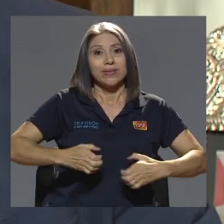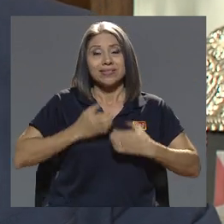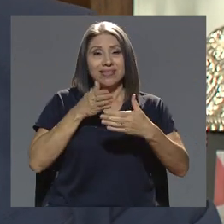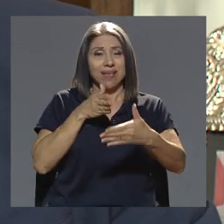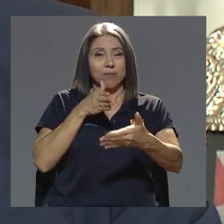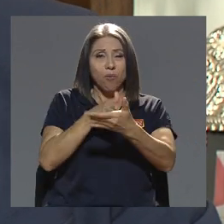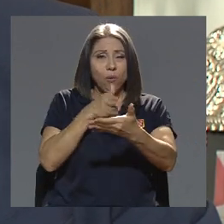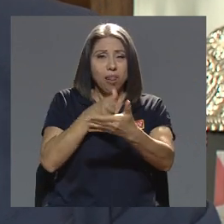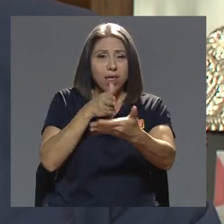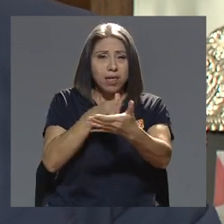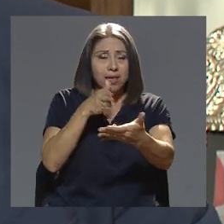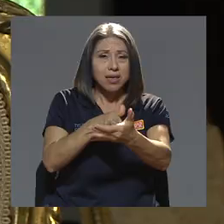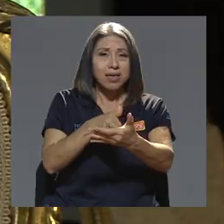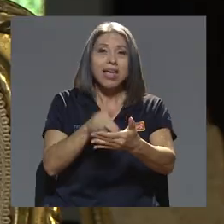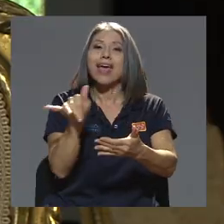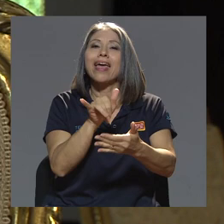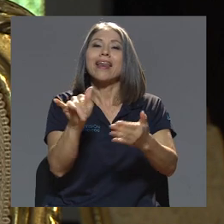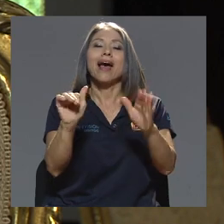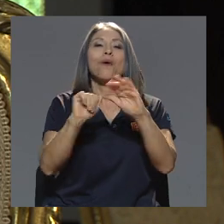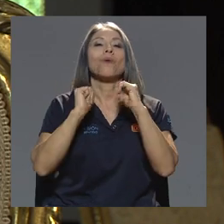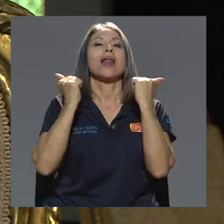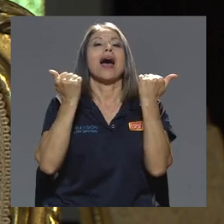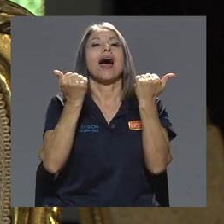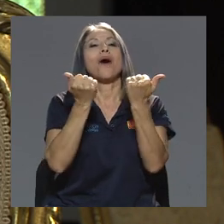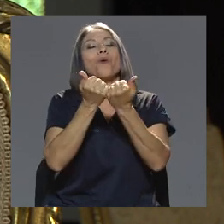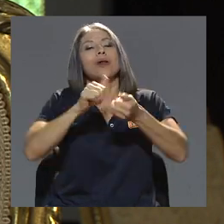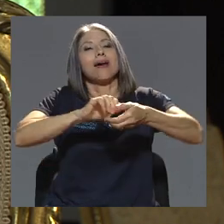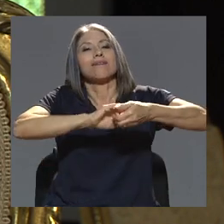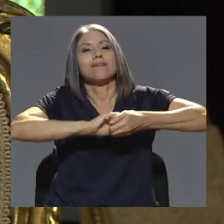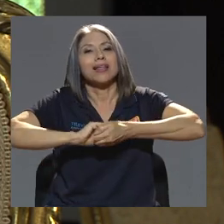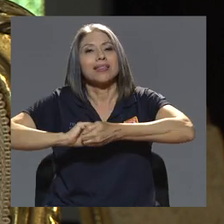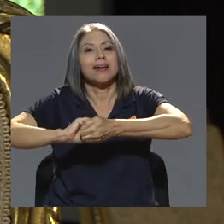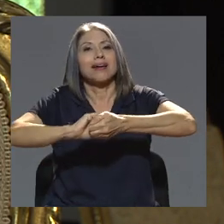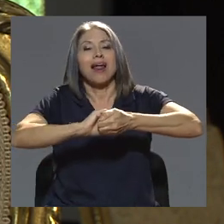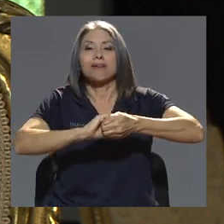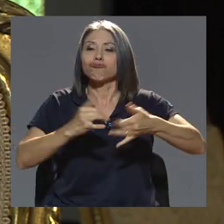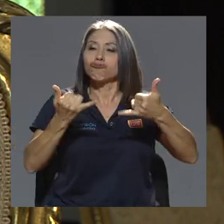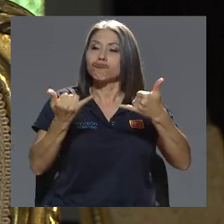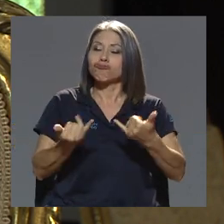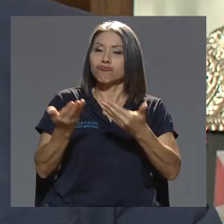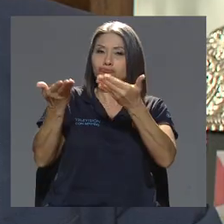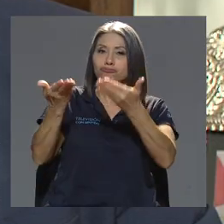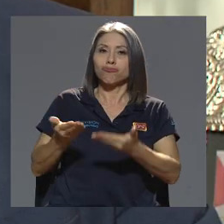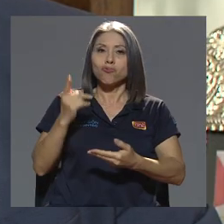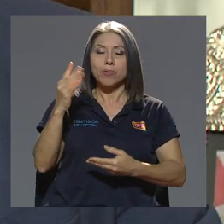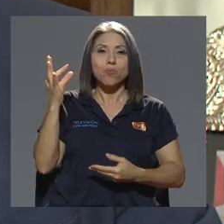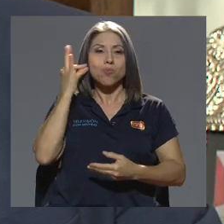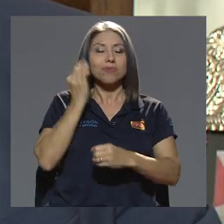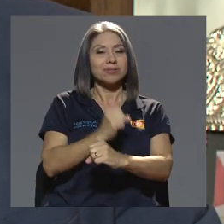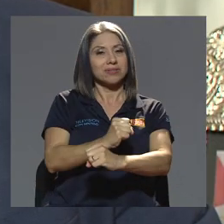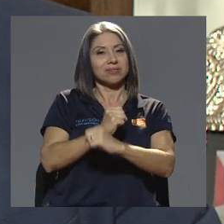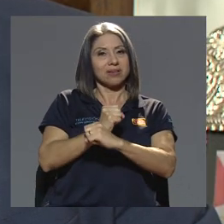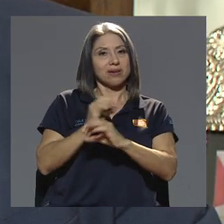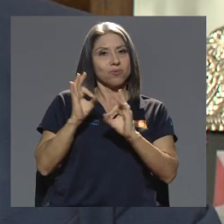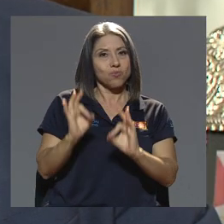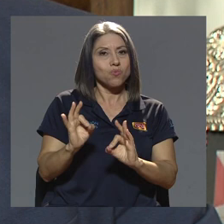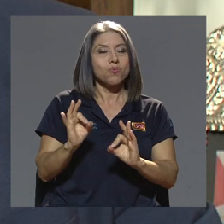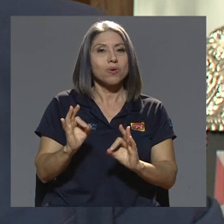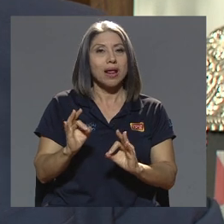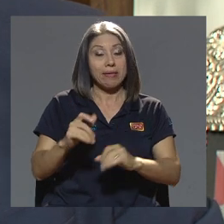era una aula fraternal, pasamos a una mujer muy segura de sí misma y que en la